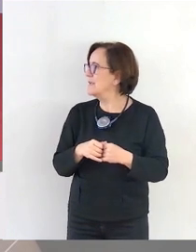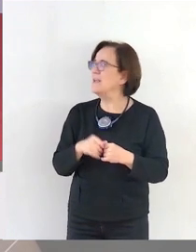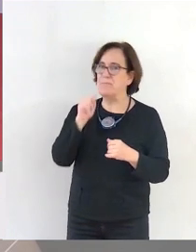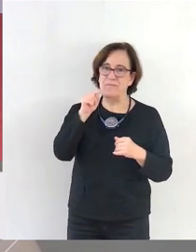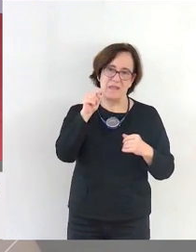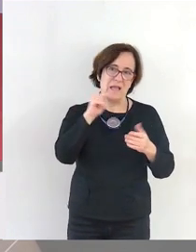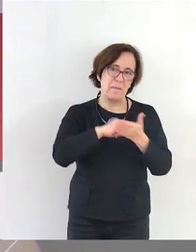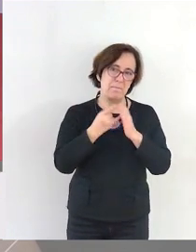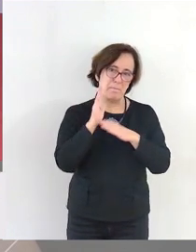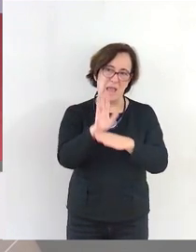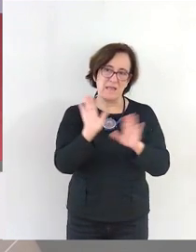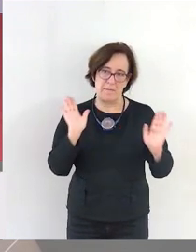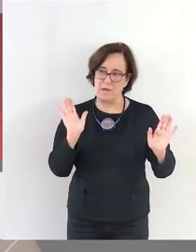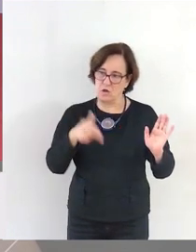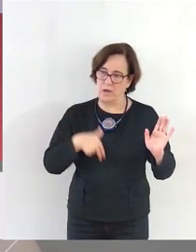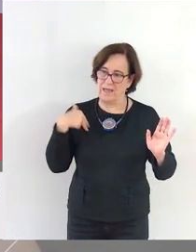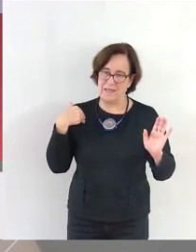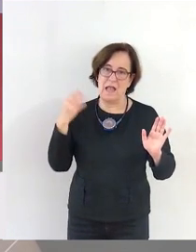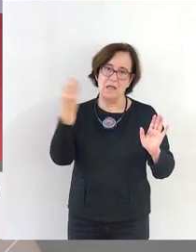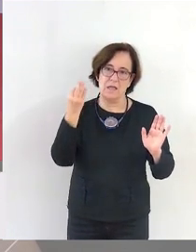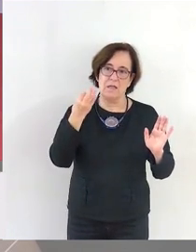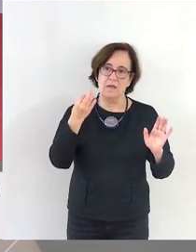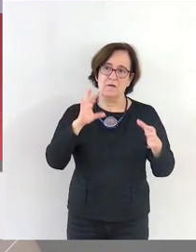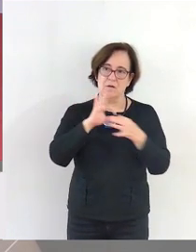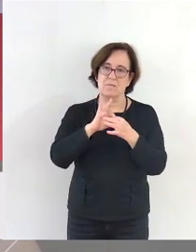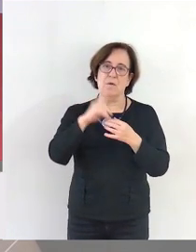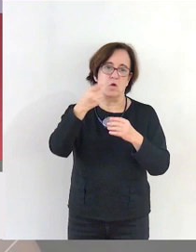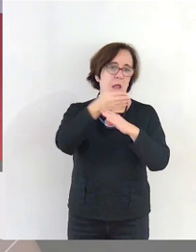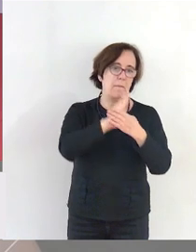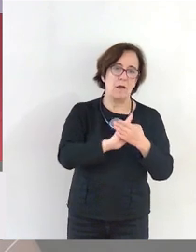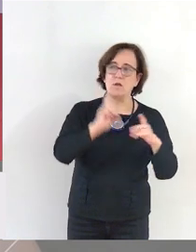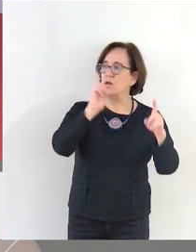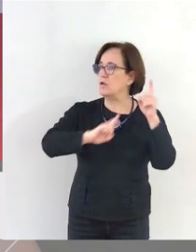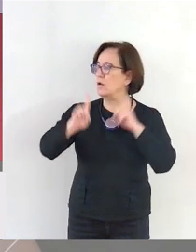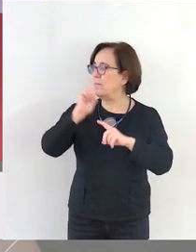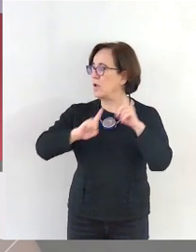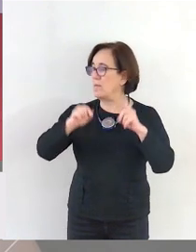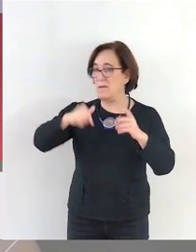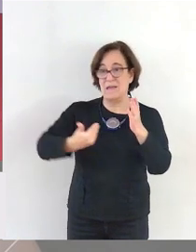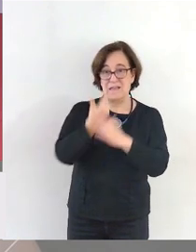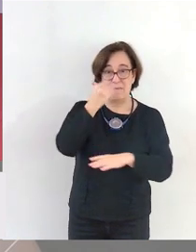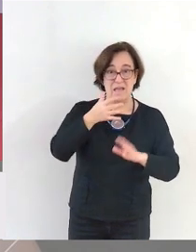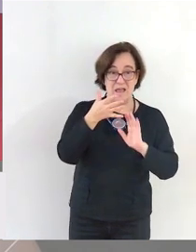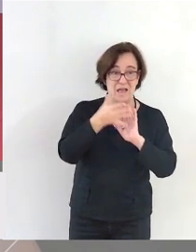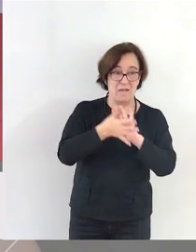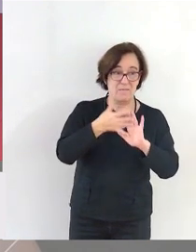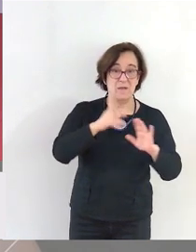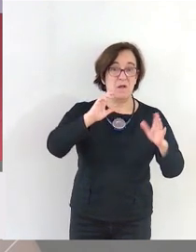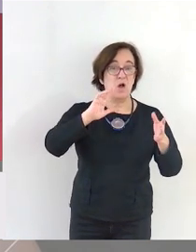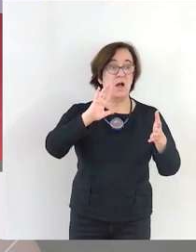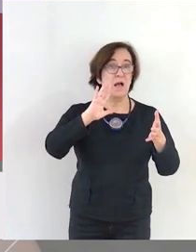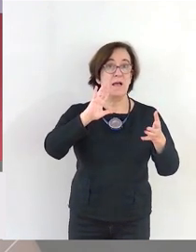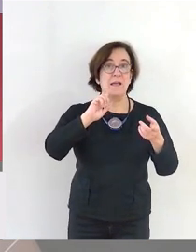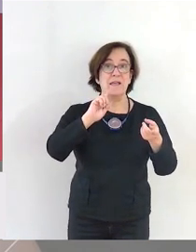este es el plan el el el planteamiento general que tiene que ver pues Por una parte con el problema que se ha tratado esta mañana del cambio